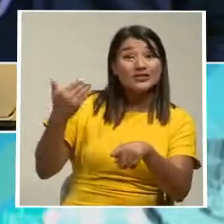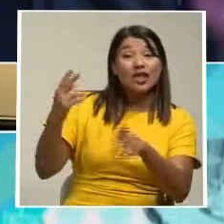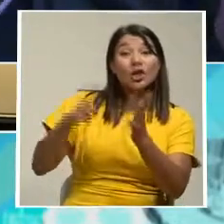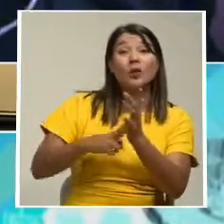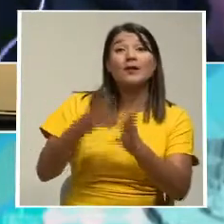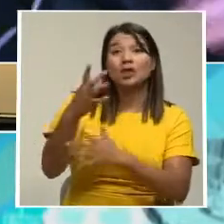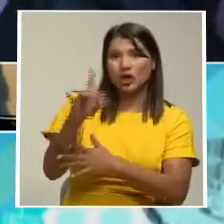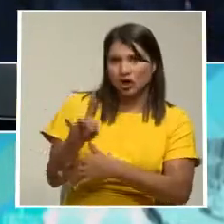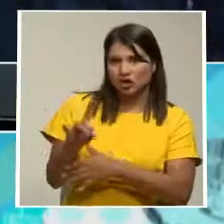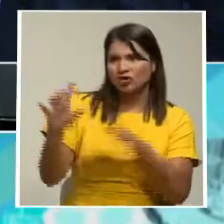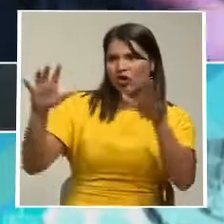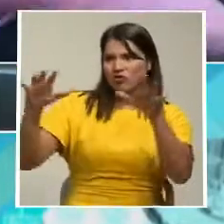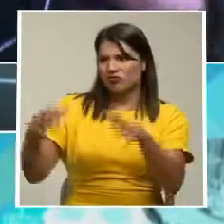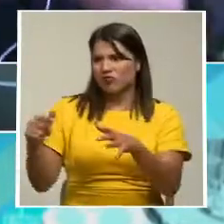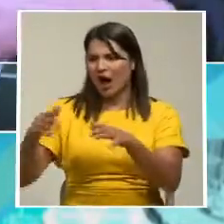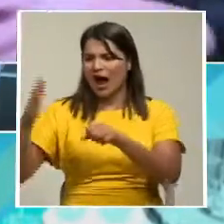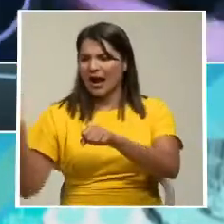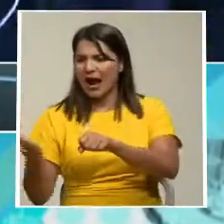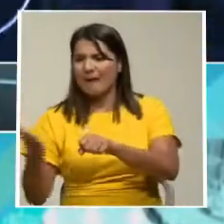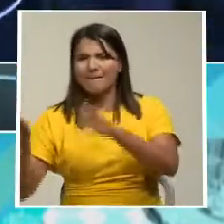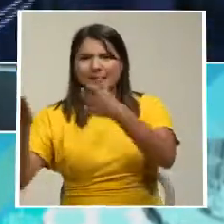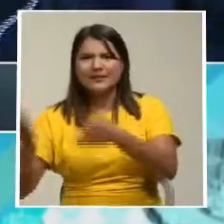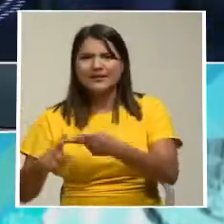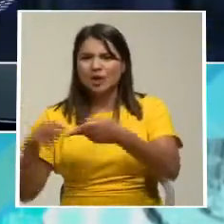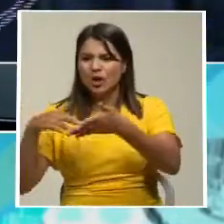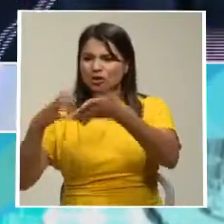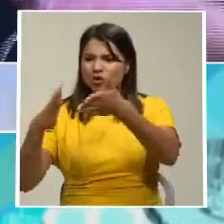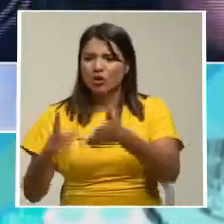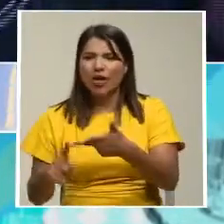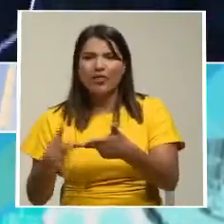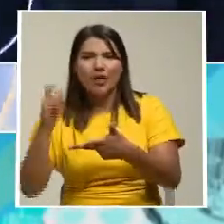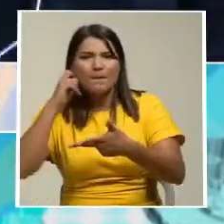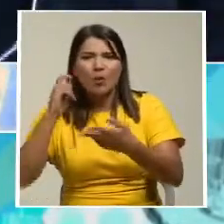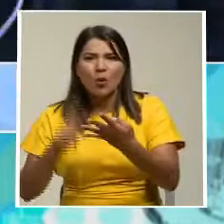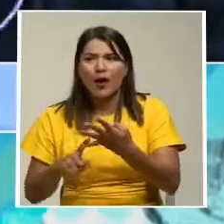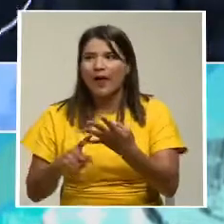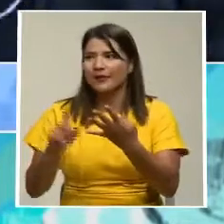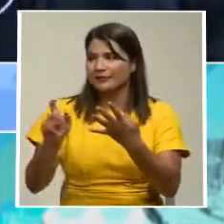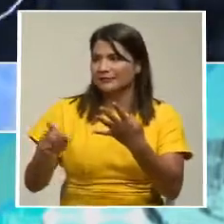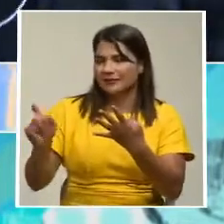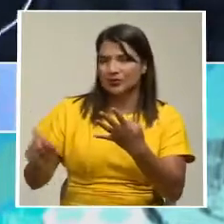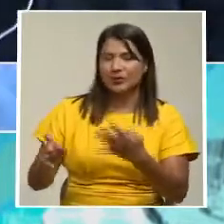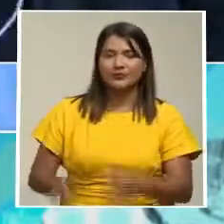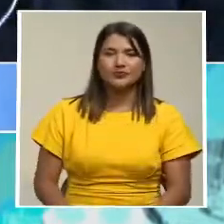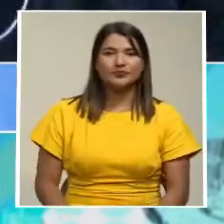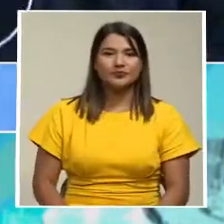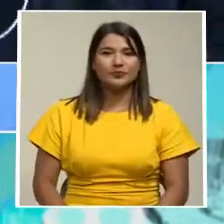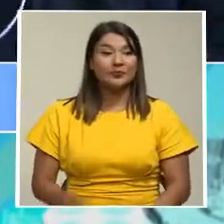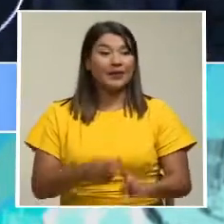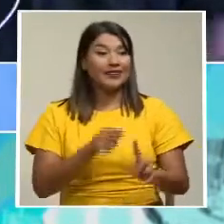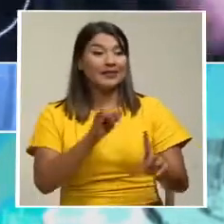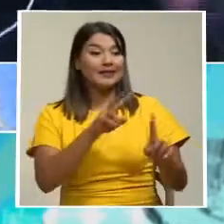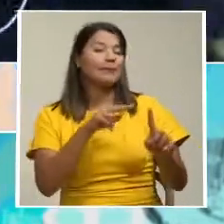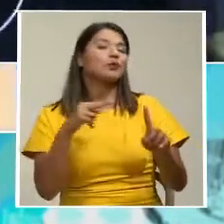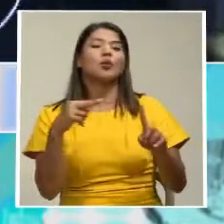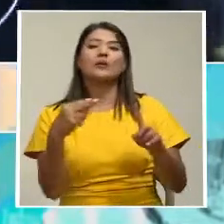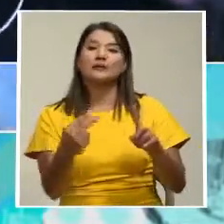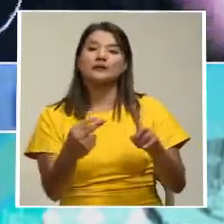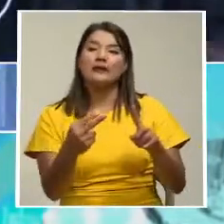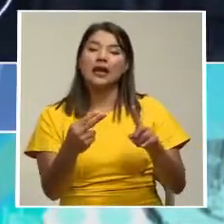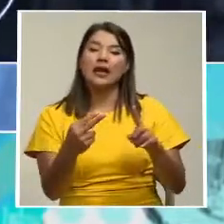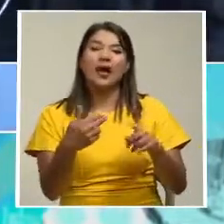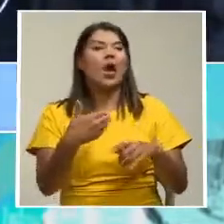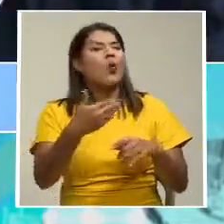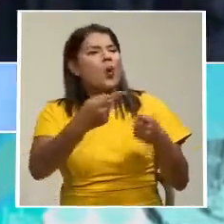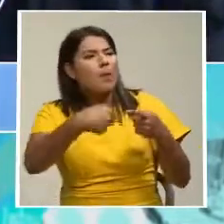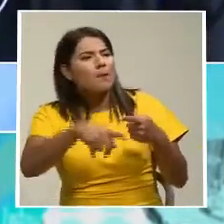unía a campesinos, a estudiantes, a mujeres, a las organizaciones de la sociedad civil. En este contexto, ¿cuándo